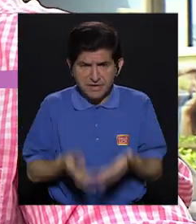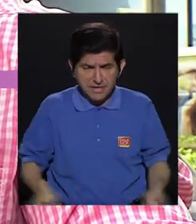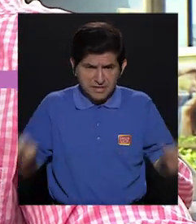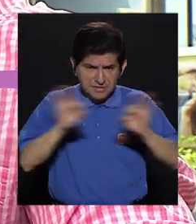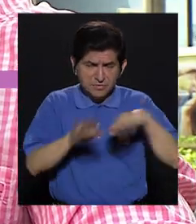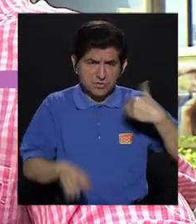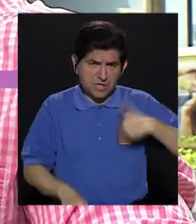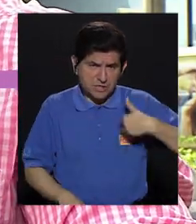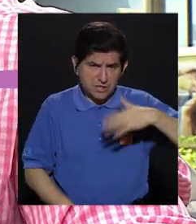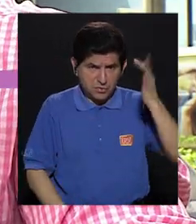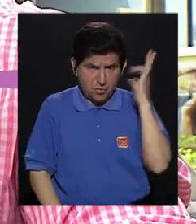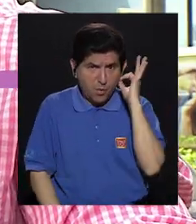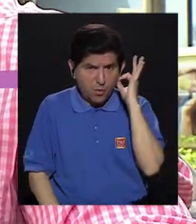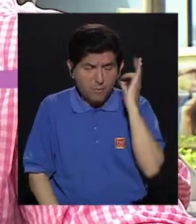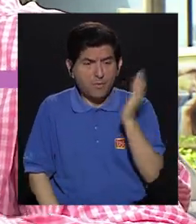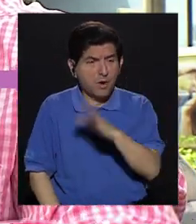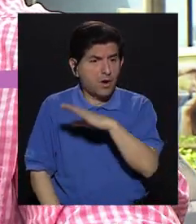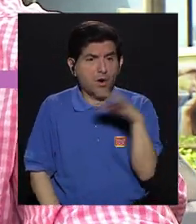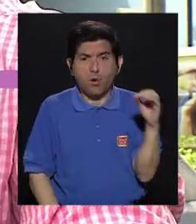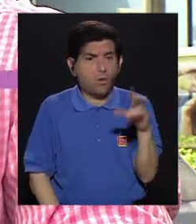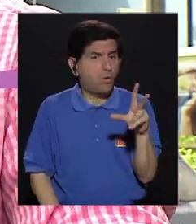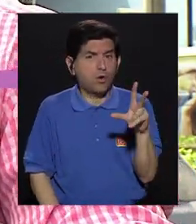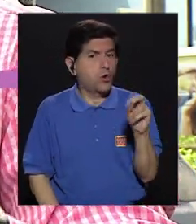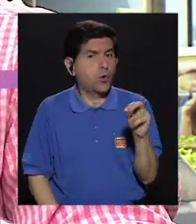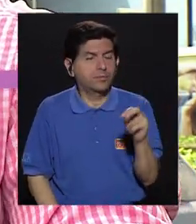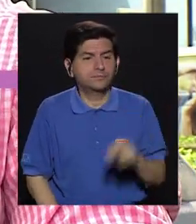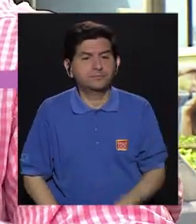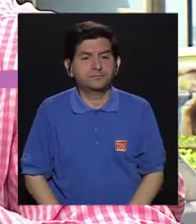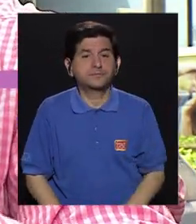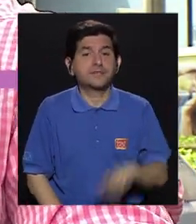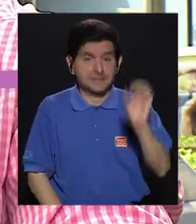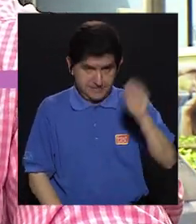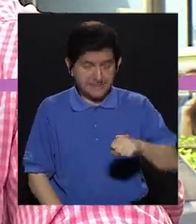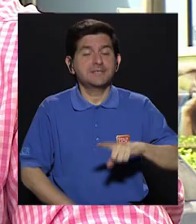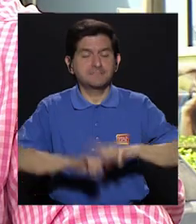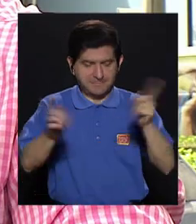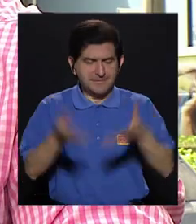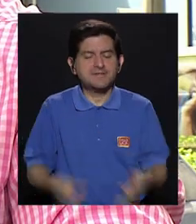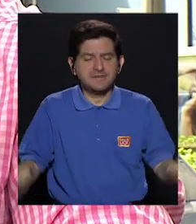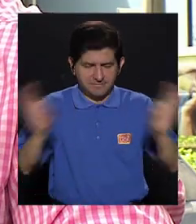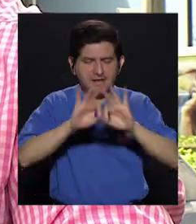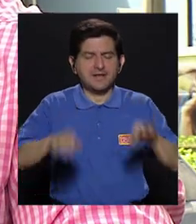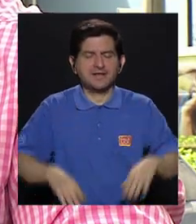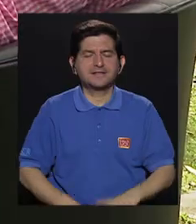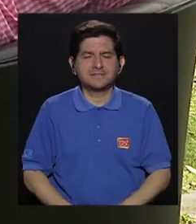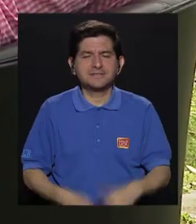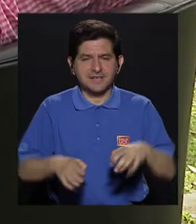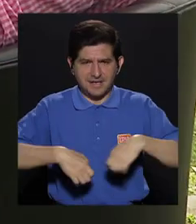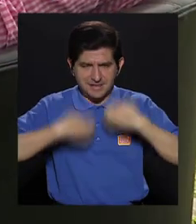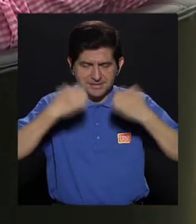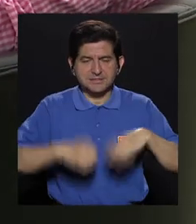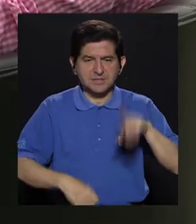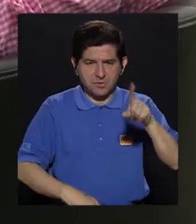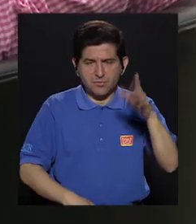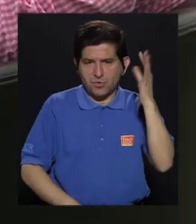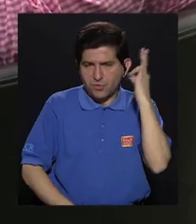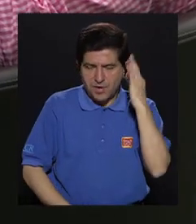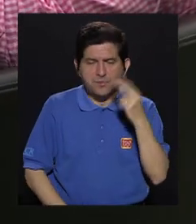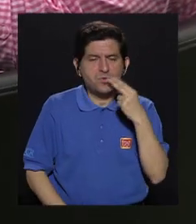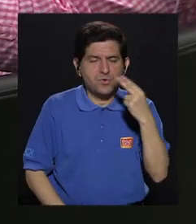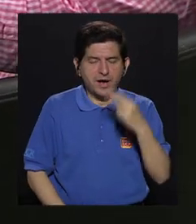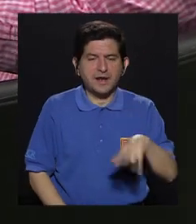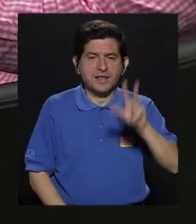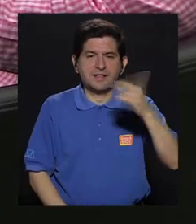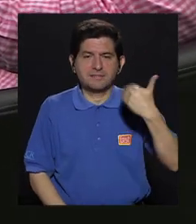diferencias importantes entre hombres y mujeres o no es así? Sí, Saúl, hay diferencias importantes. Por cada mujer fumadora hay